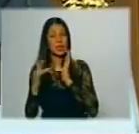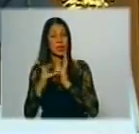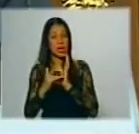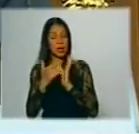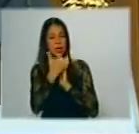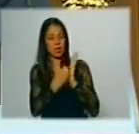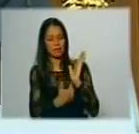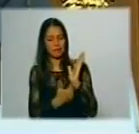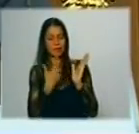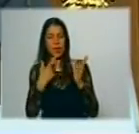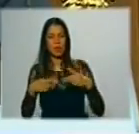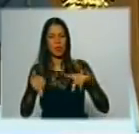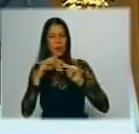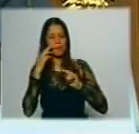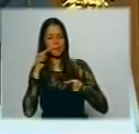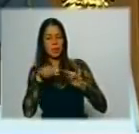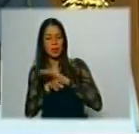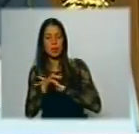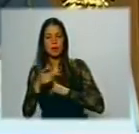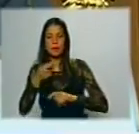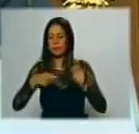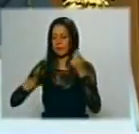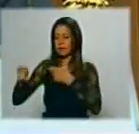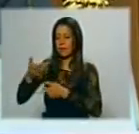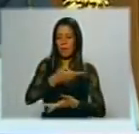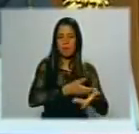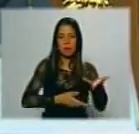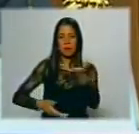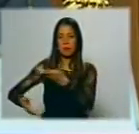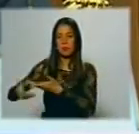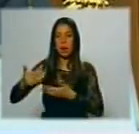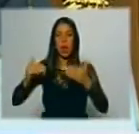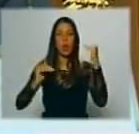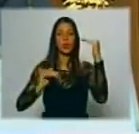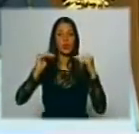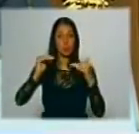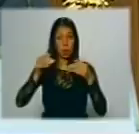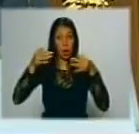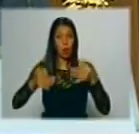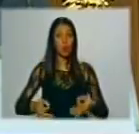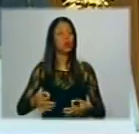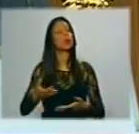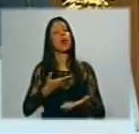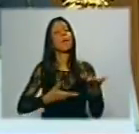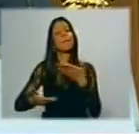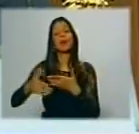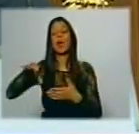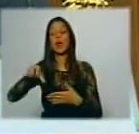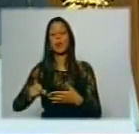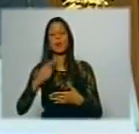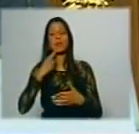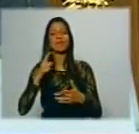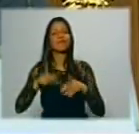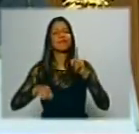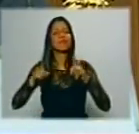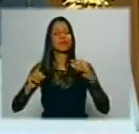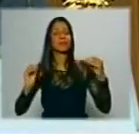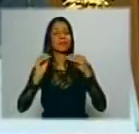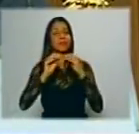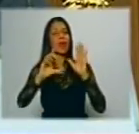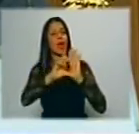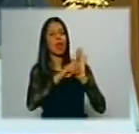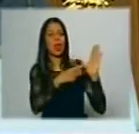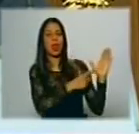la valoración de los niveles de intercambio equitativo y justo de bienes y servicios de conformidad con la presente